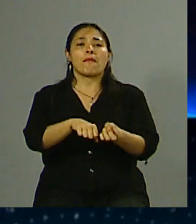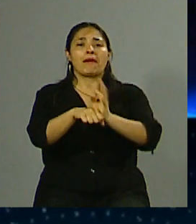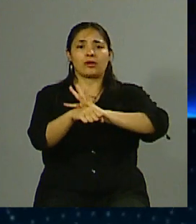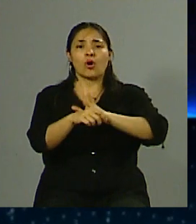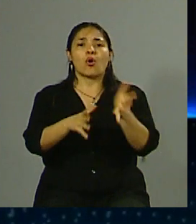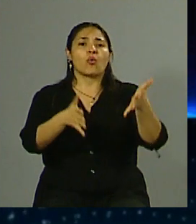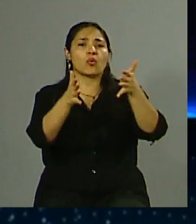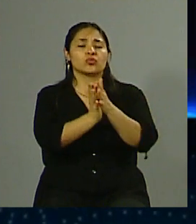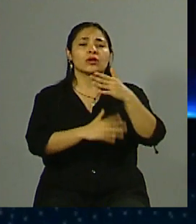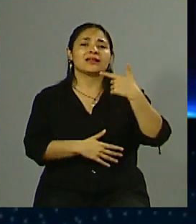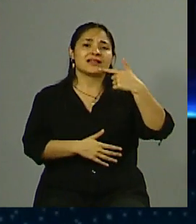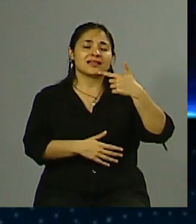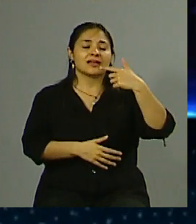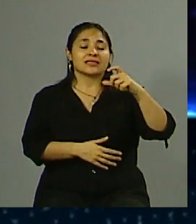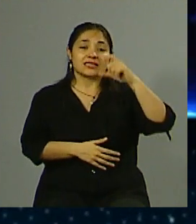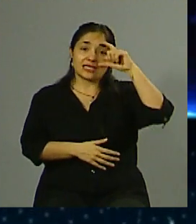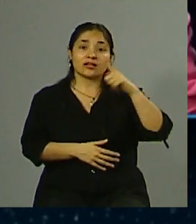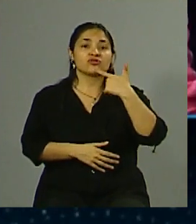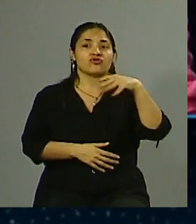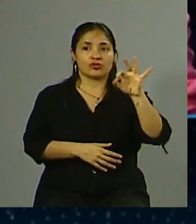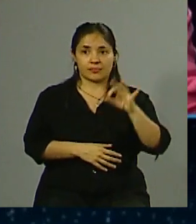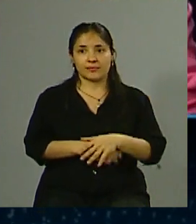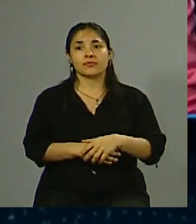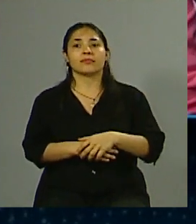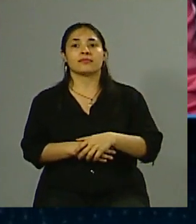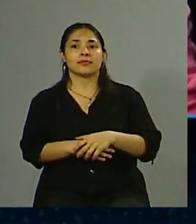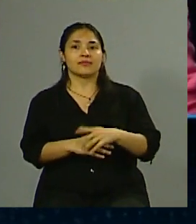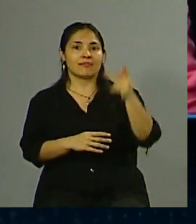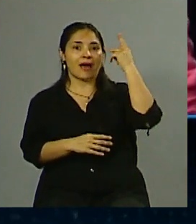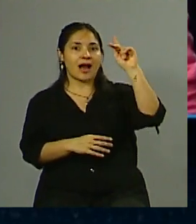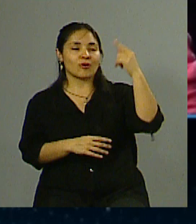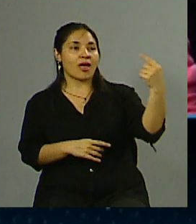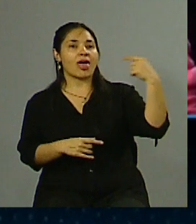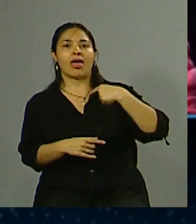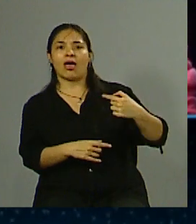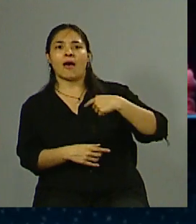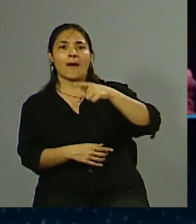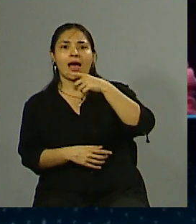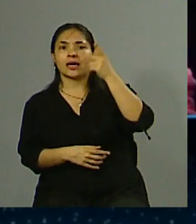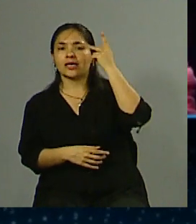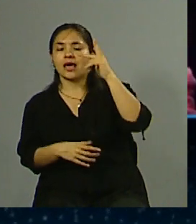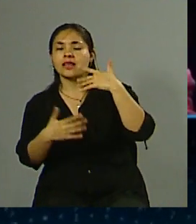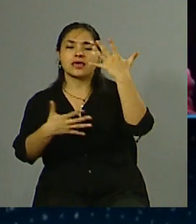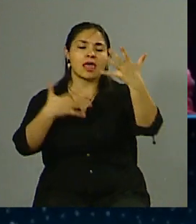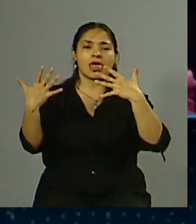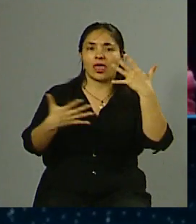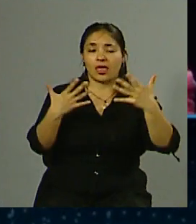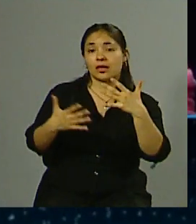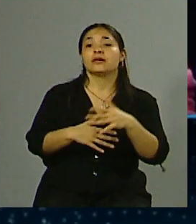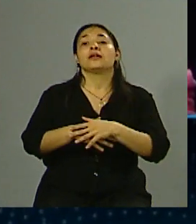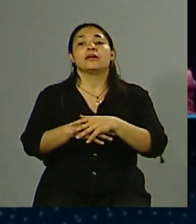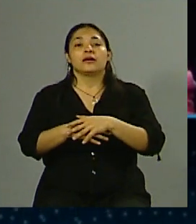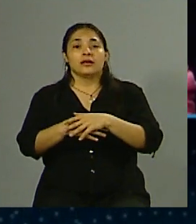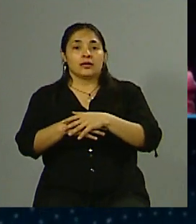con Celso Amarín, canciller de Lula en Brasil. Los macristas nos acusan de kirchnerismo. Lo que nunca vamos a hacer es no respetar